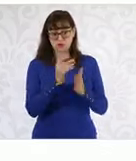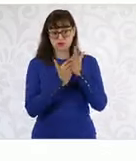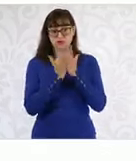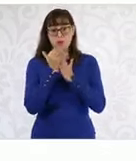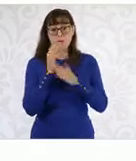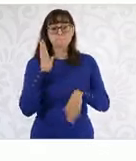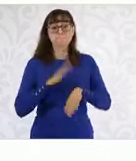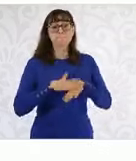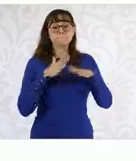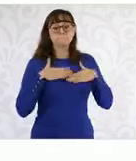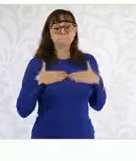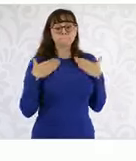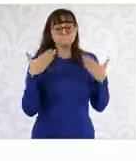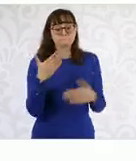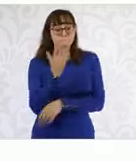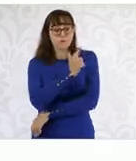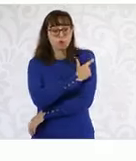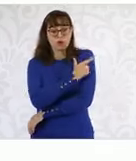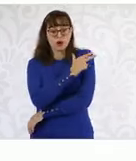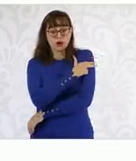2.6%. La Guardia Nacional con